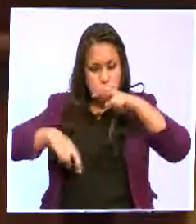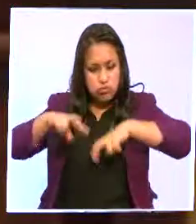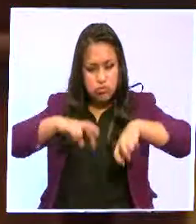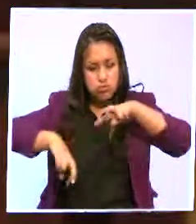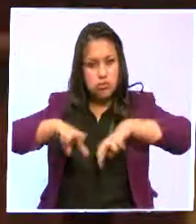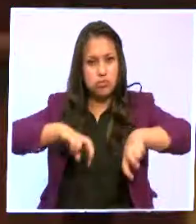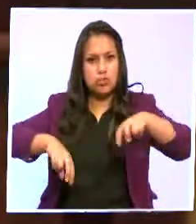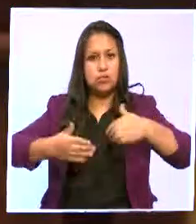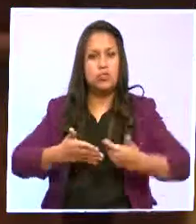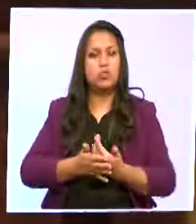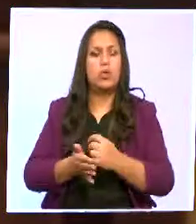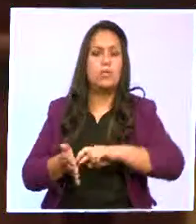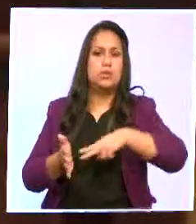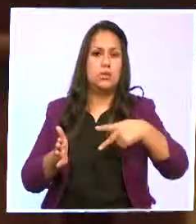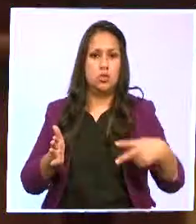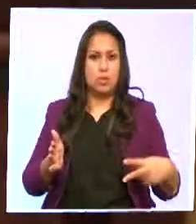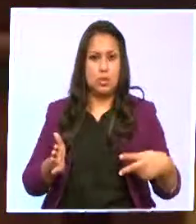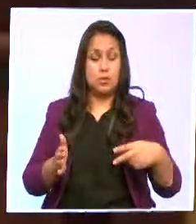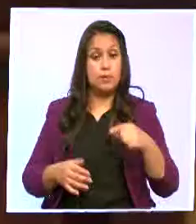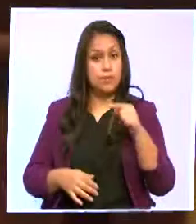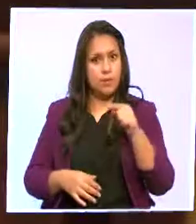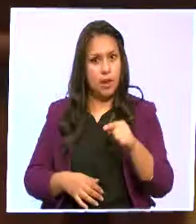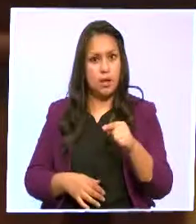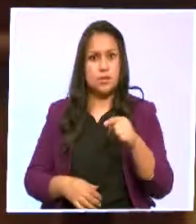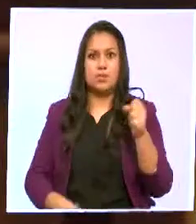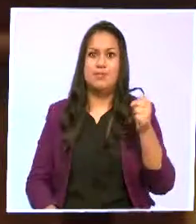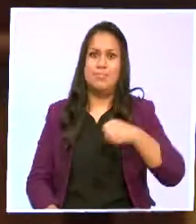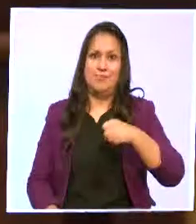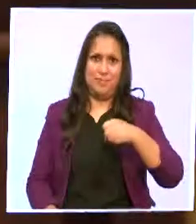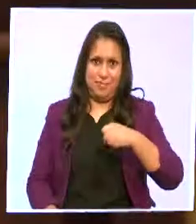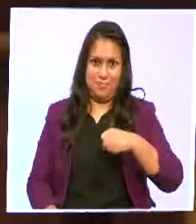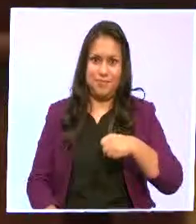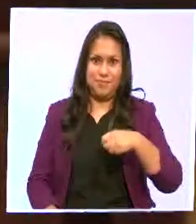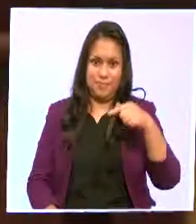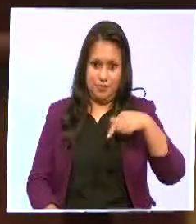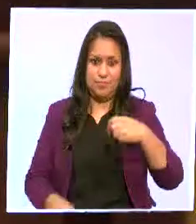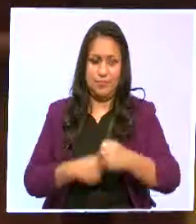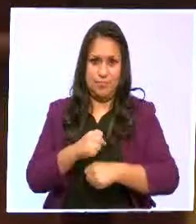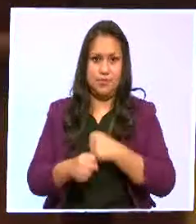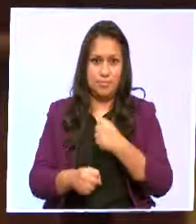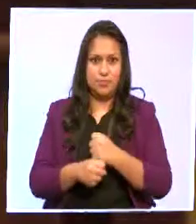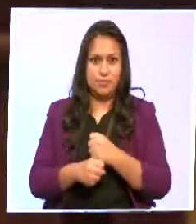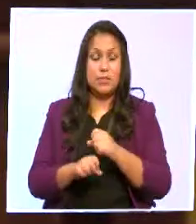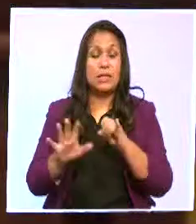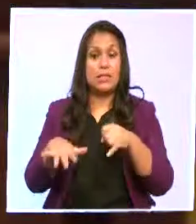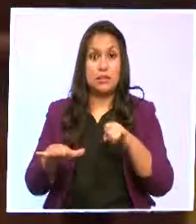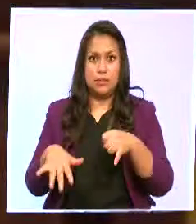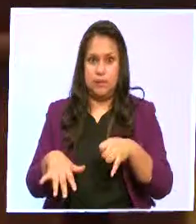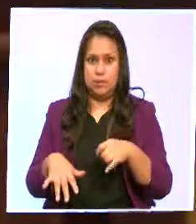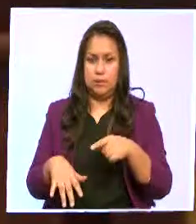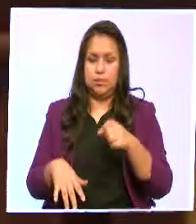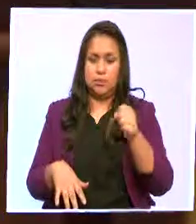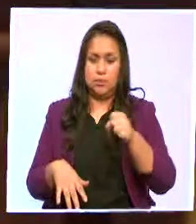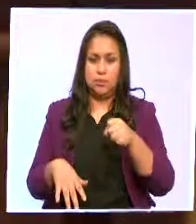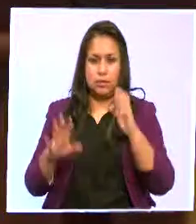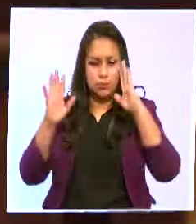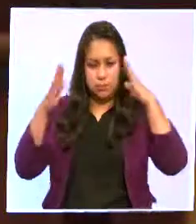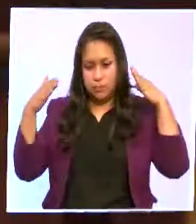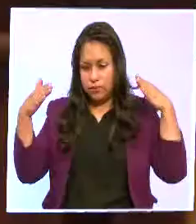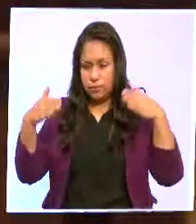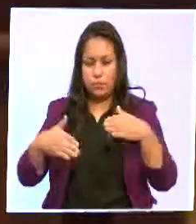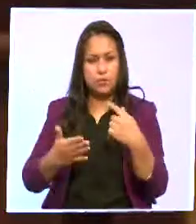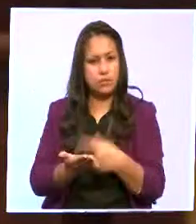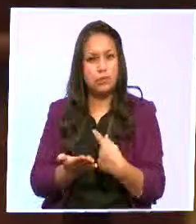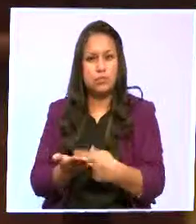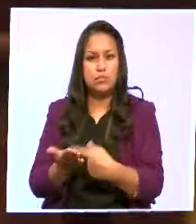nuevas tecnologías este creo que nos va a llevar un buen tanto de este primer año yo creo que el primer semestre también esta expectativa es a pesar de tener una discusión